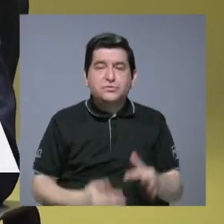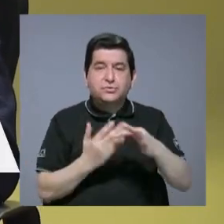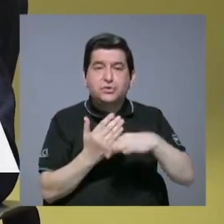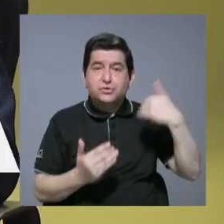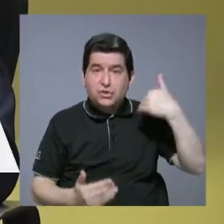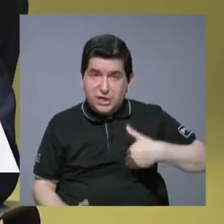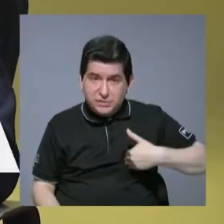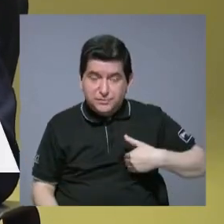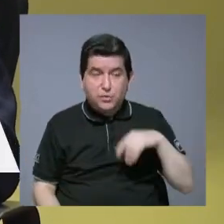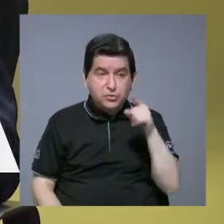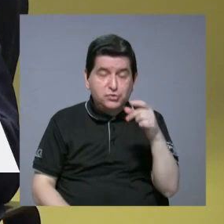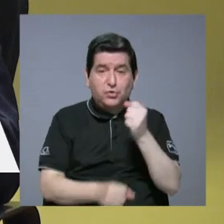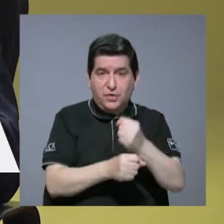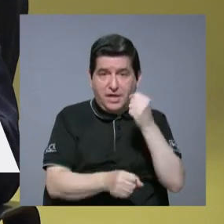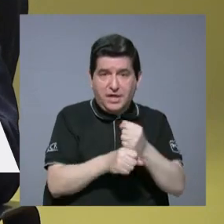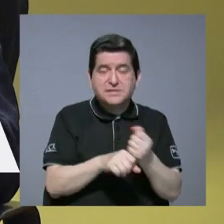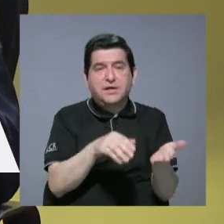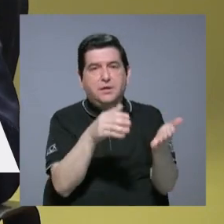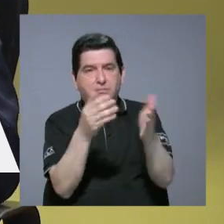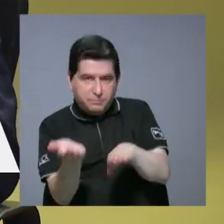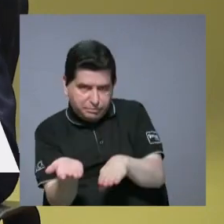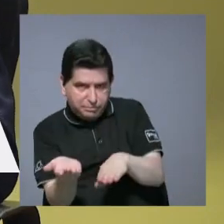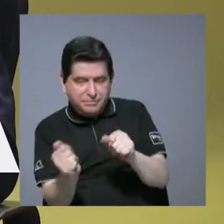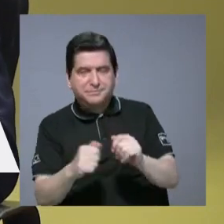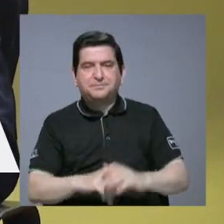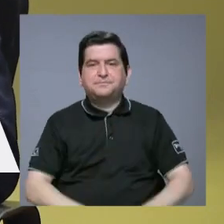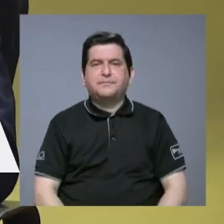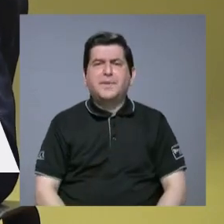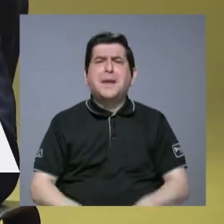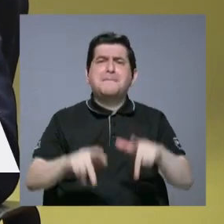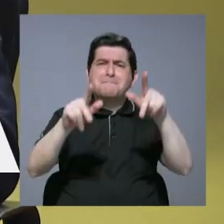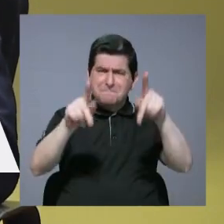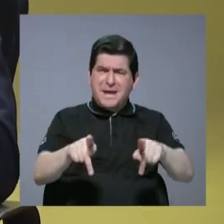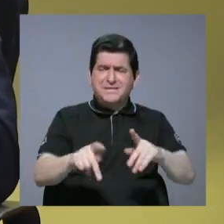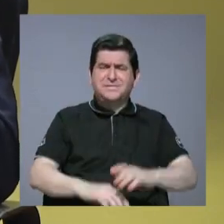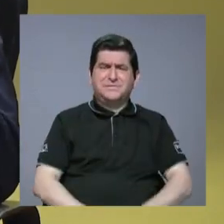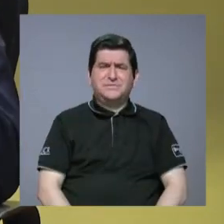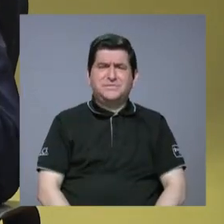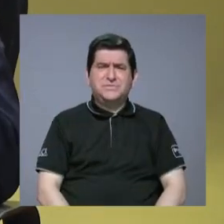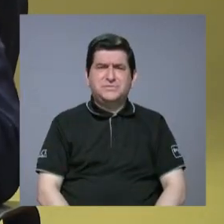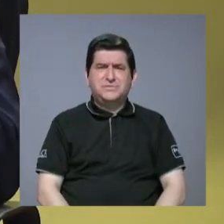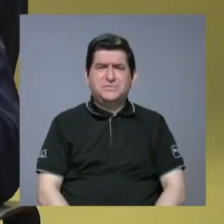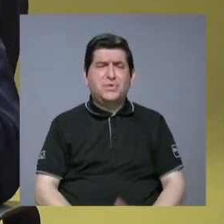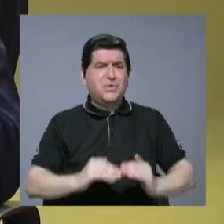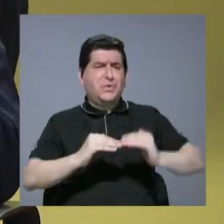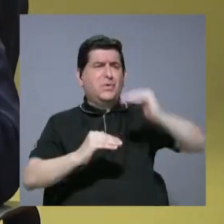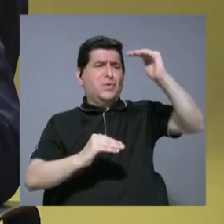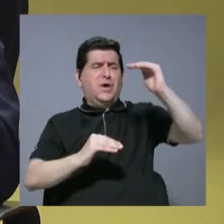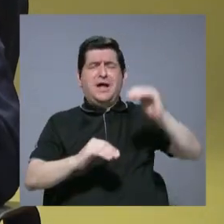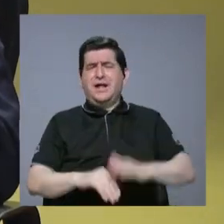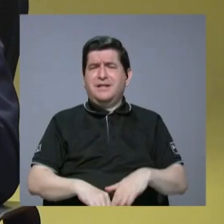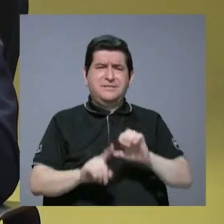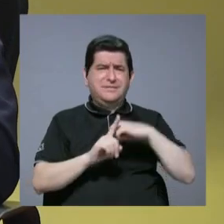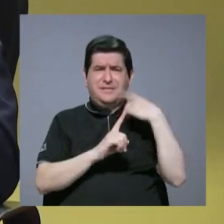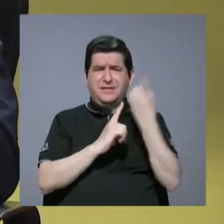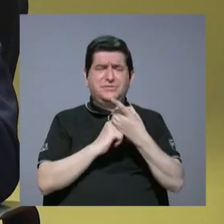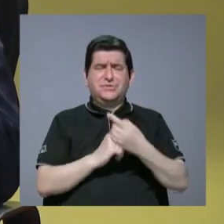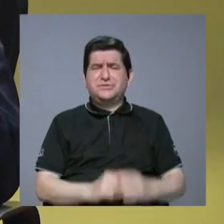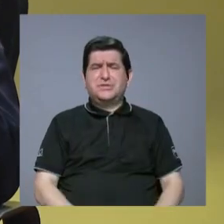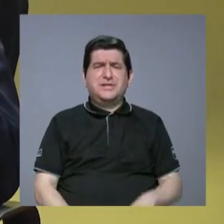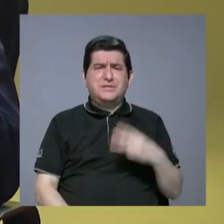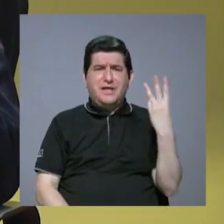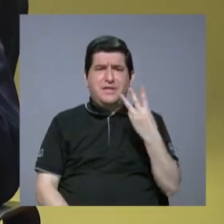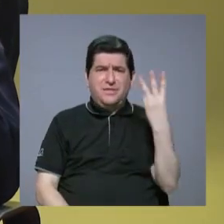que era quien ocupaba ese cargo, falleció. Y era una persona que era de la altísima sociedad de Washington,